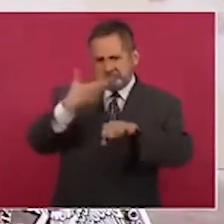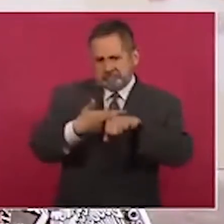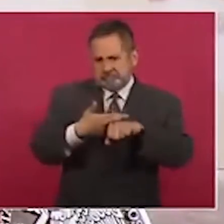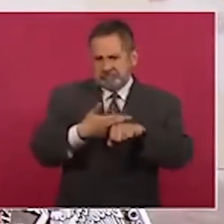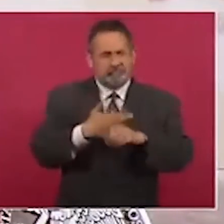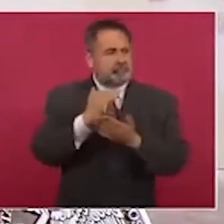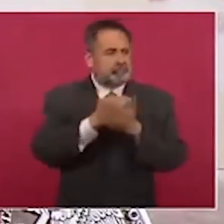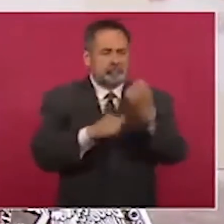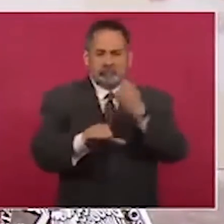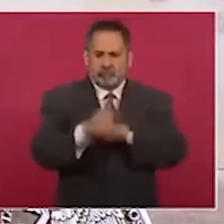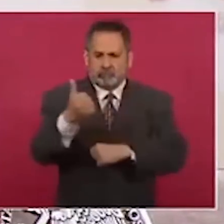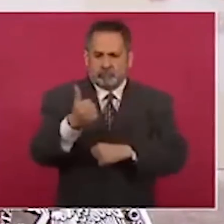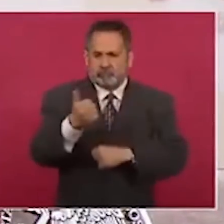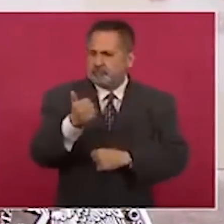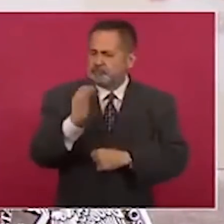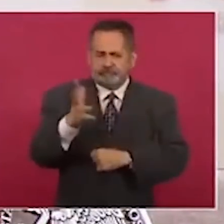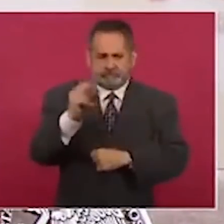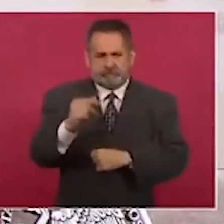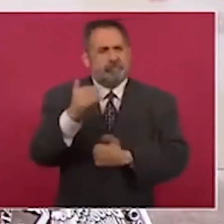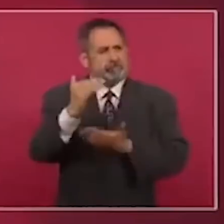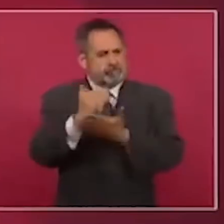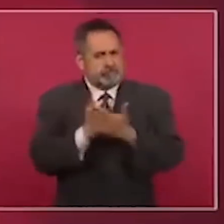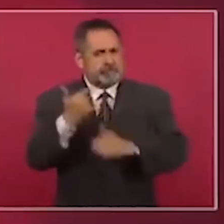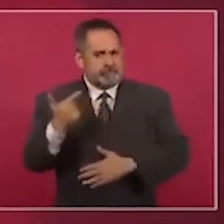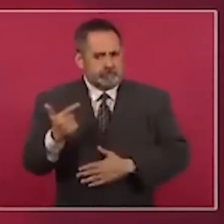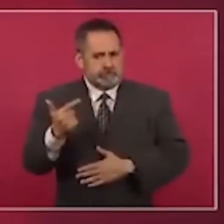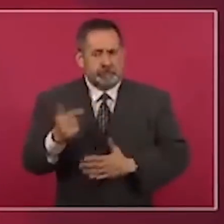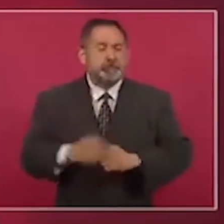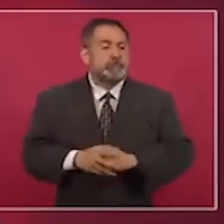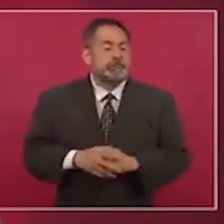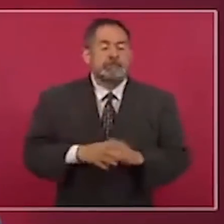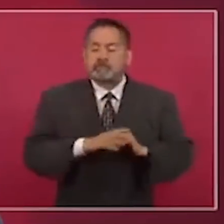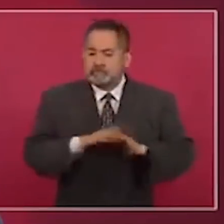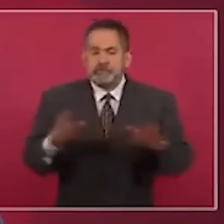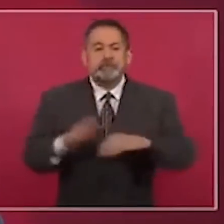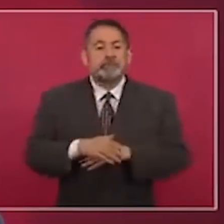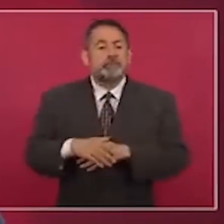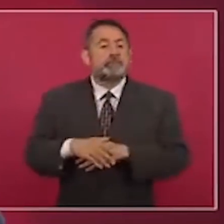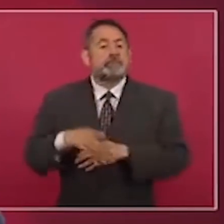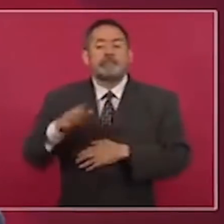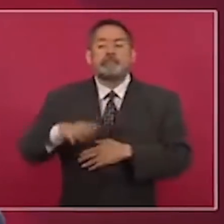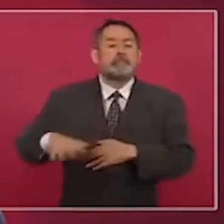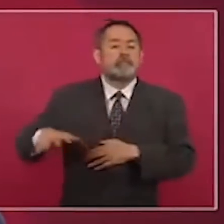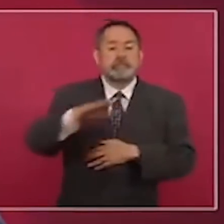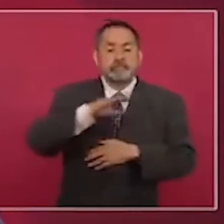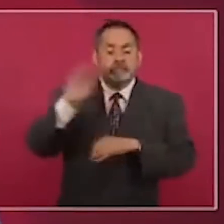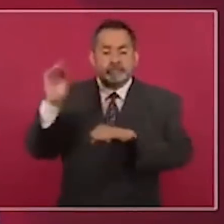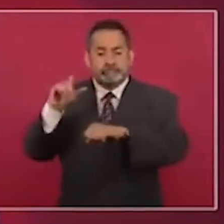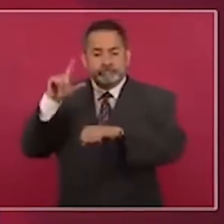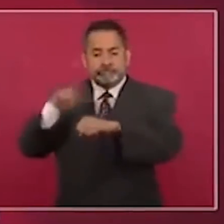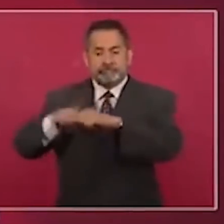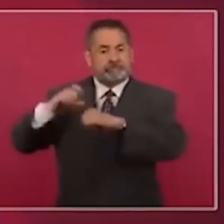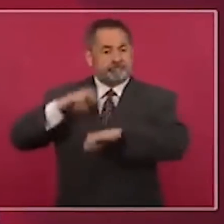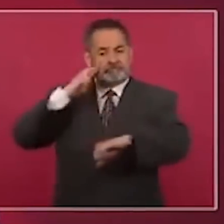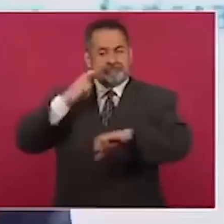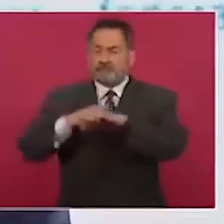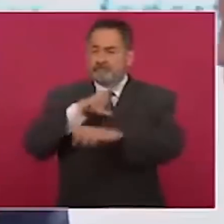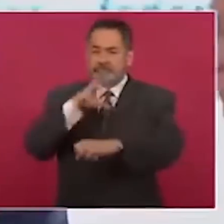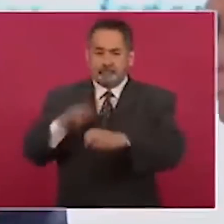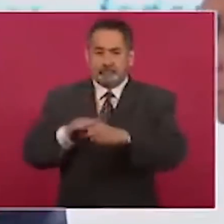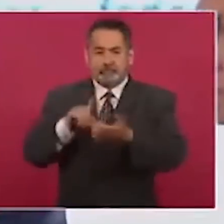tema fundamental es la federalización de las elecciones para que desaparezcan los